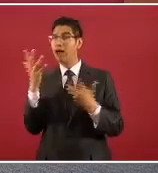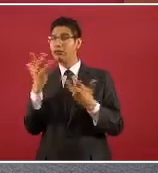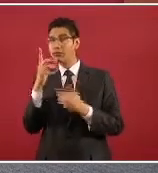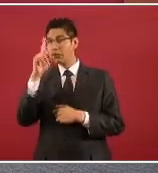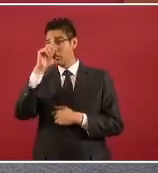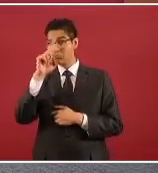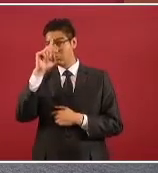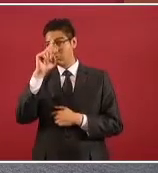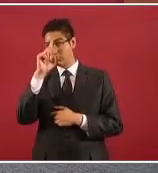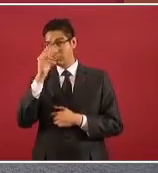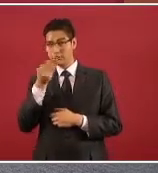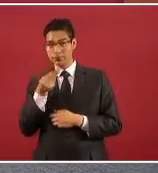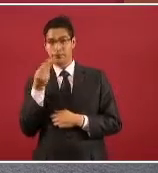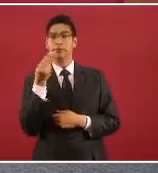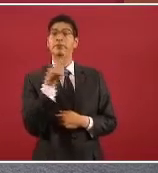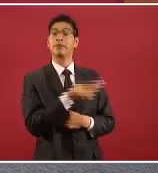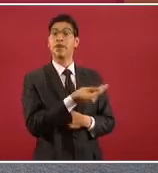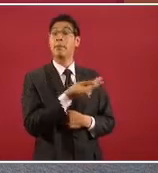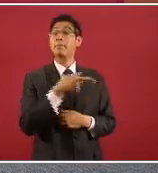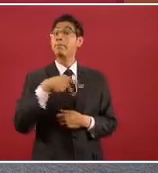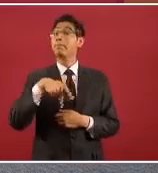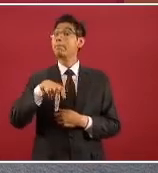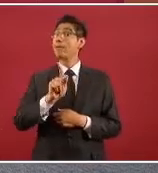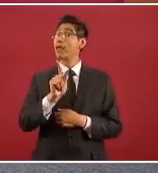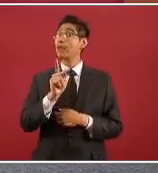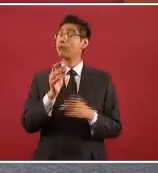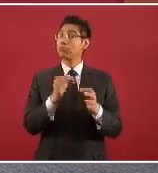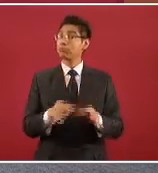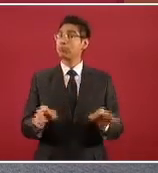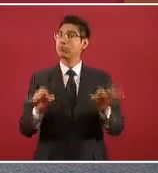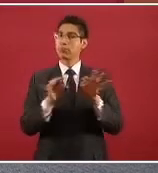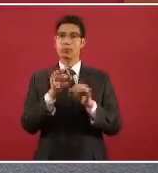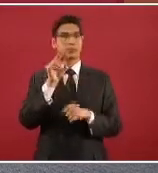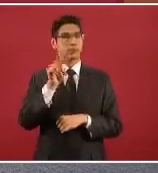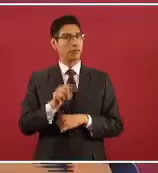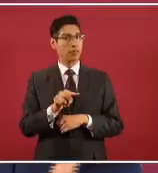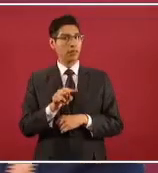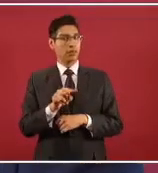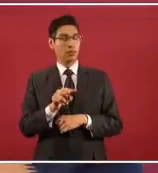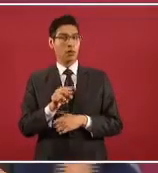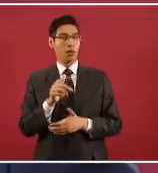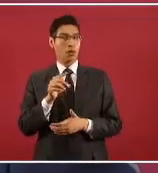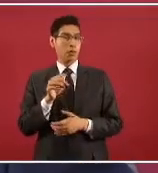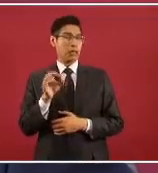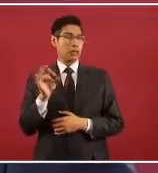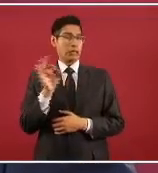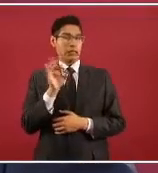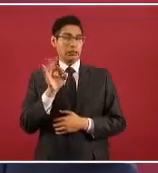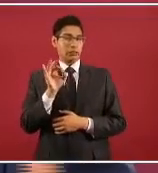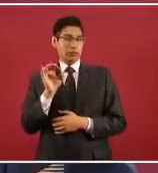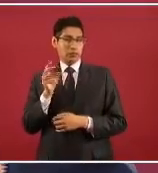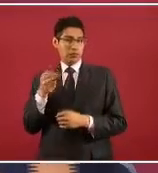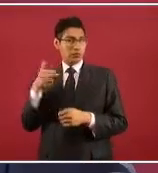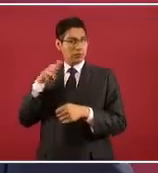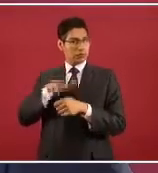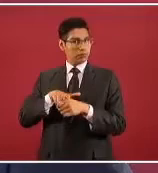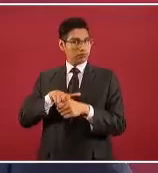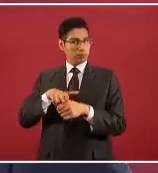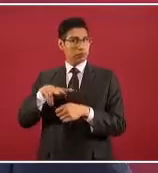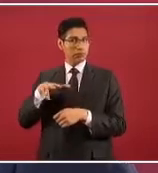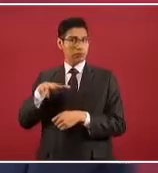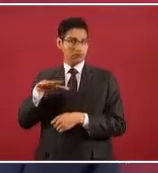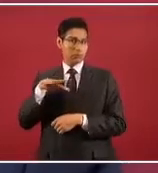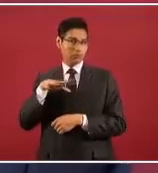Pero es muy importante, porque no es nada más la capacidad de atención que tiene el sector